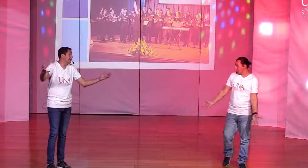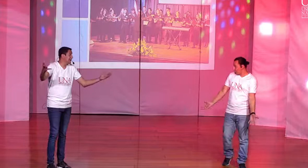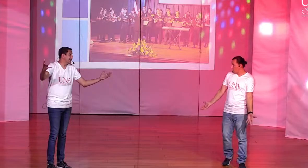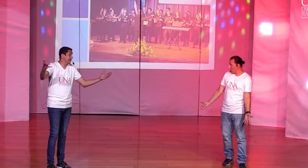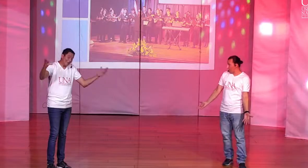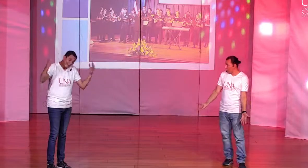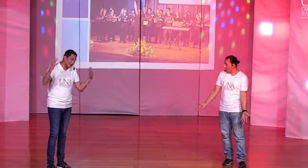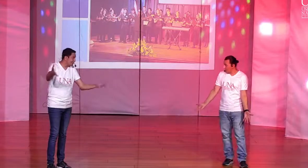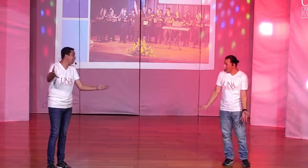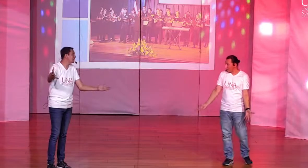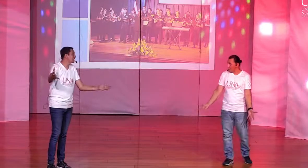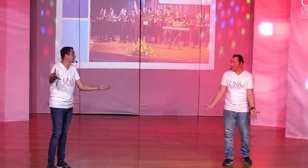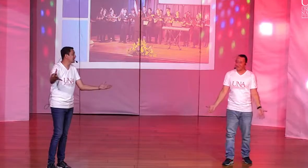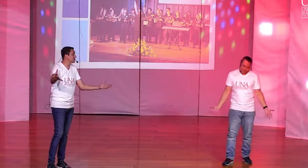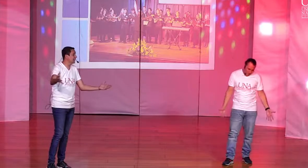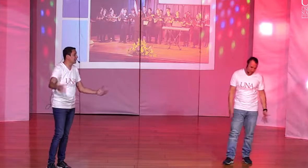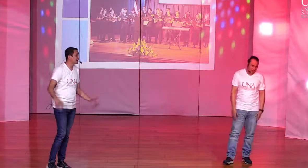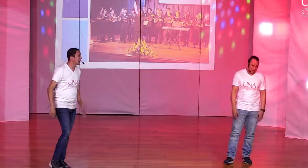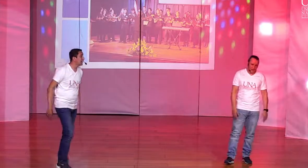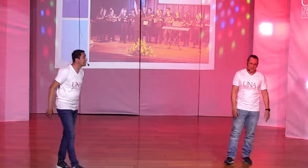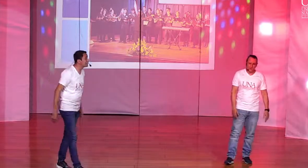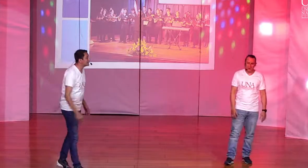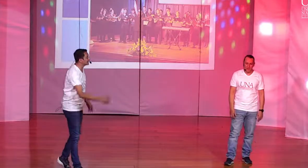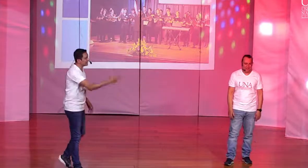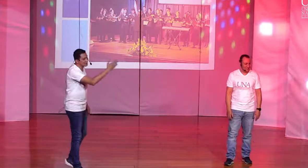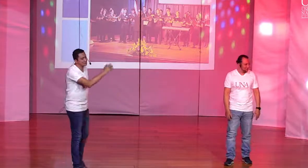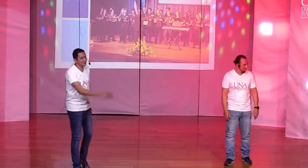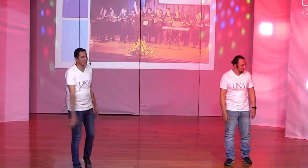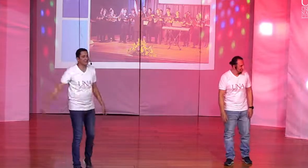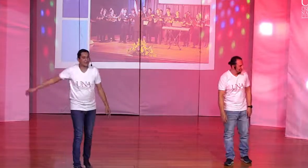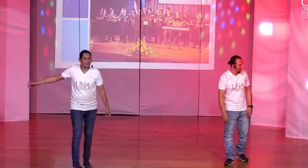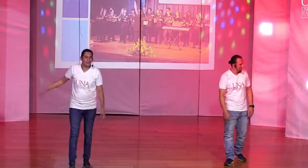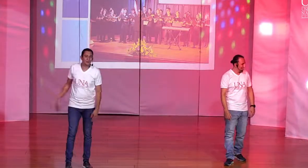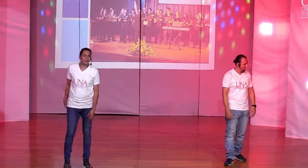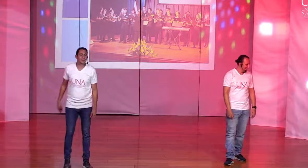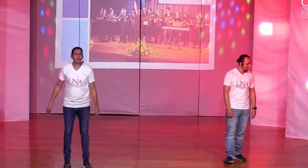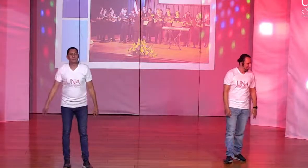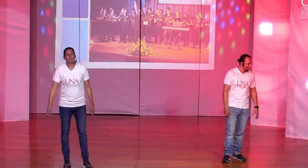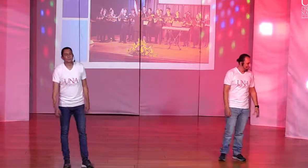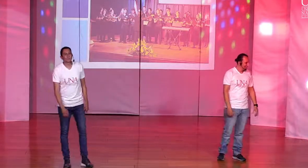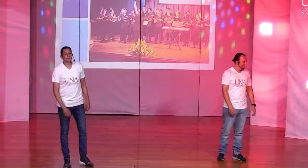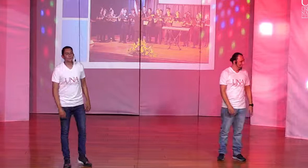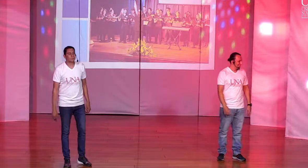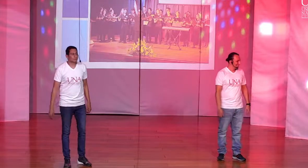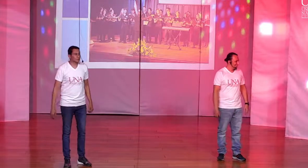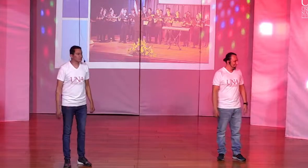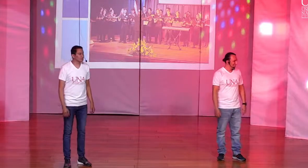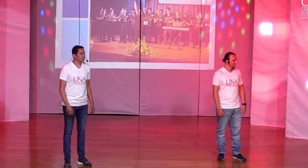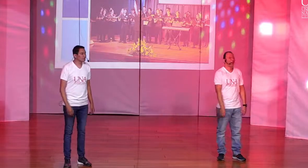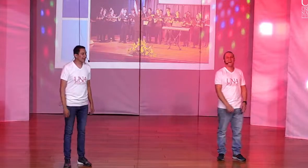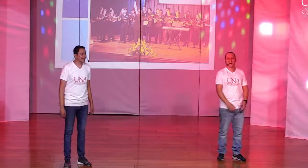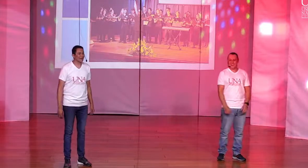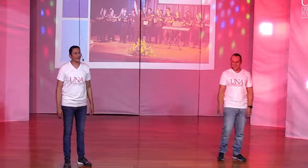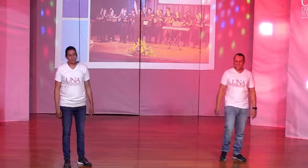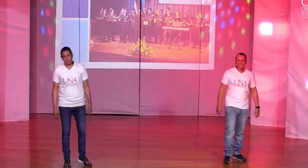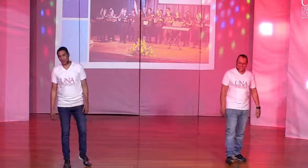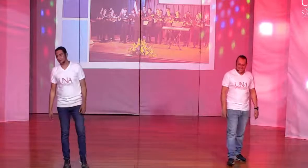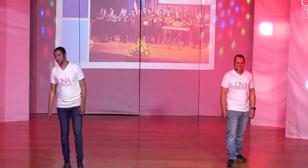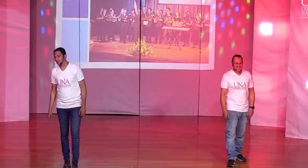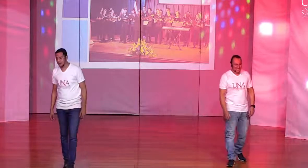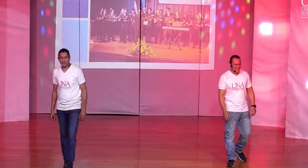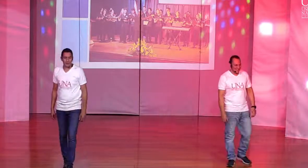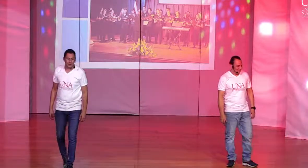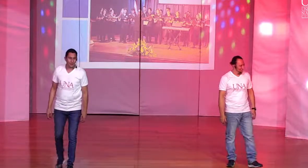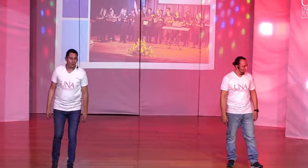Y los sueños se cumplen, ¿verdad? Y esto es la Universidad Nacional. Bienvenidos y bienvenidas. ¿Alguien más? Alonso está diciendo. Dice que siempre quiso ser sello una. Ajá, muy